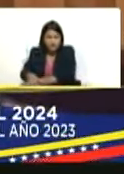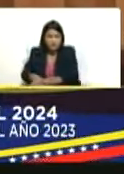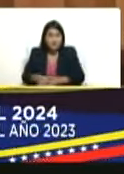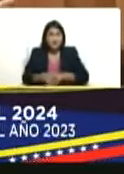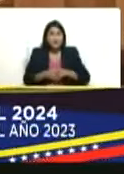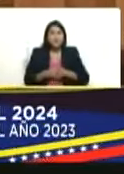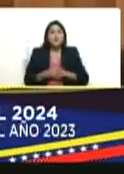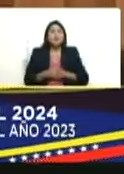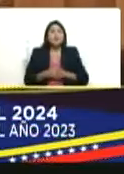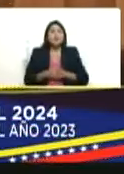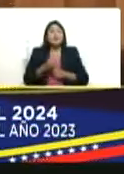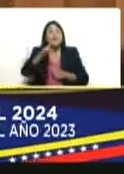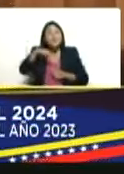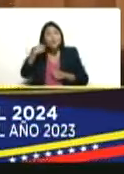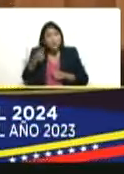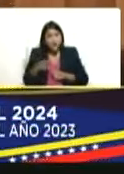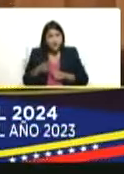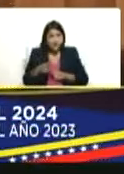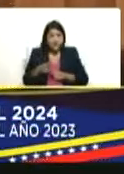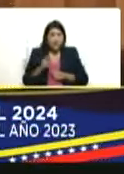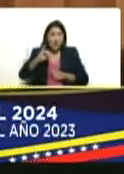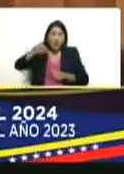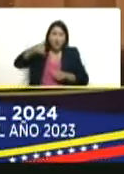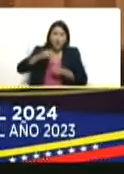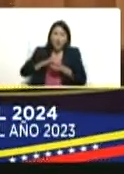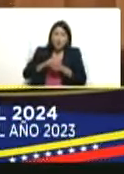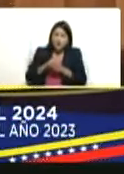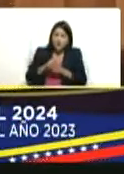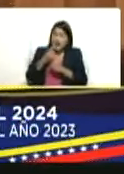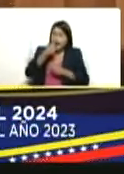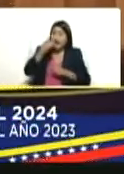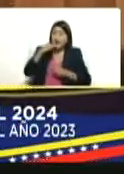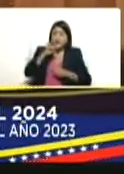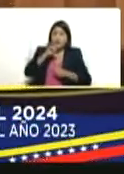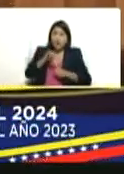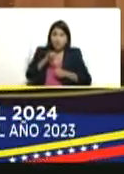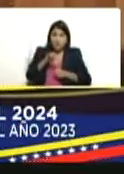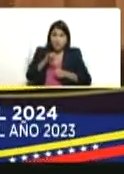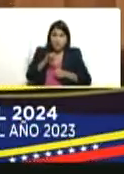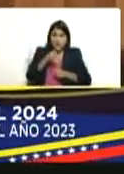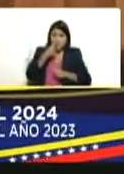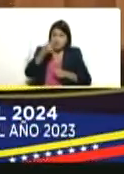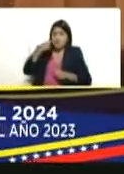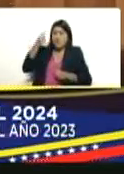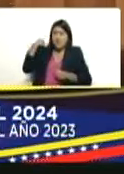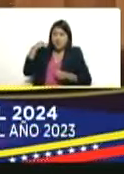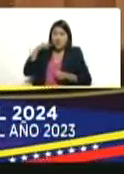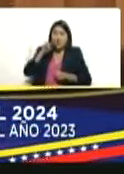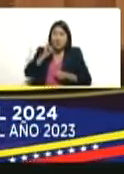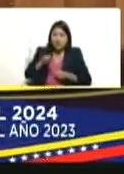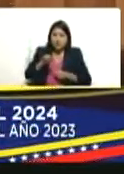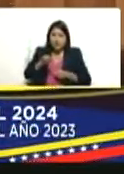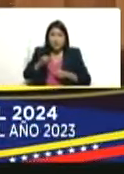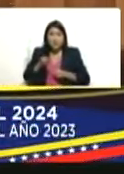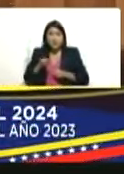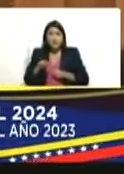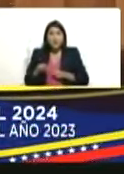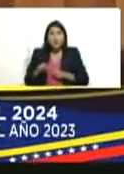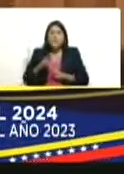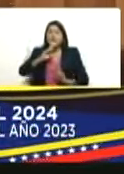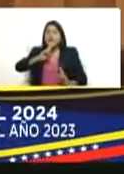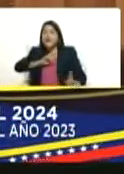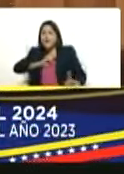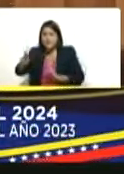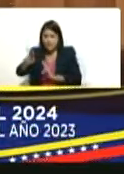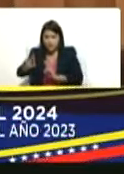Y luego el doctor Jorge Rodríguez salió ayer lunes, antes de ayer lunes, a responderle a